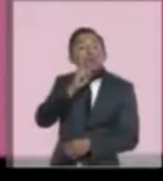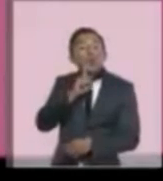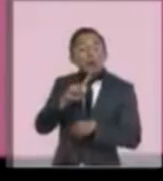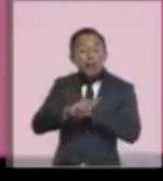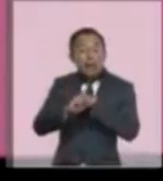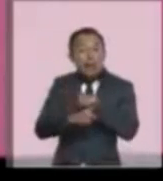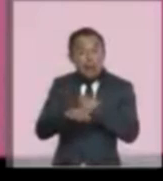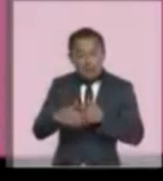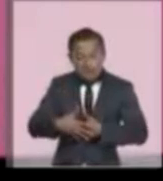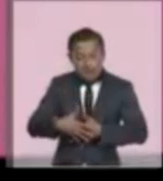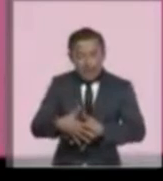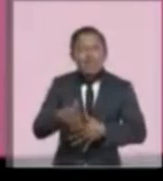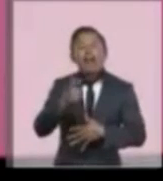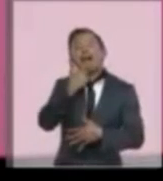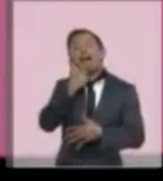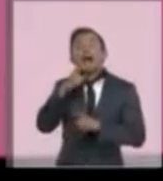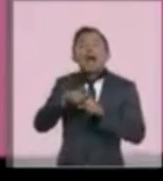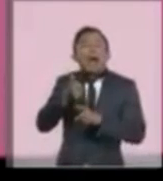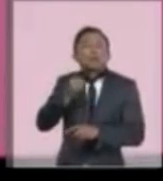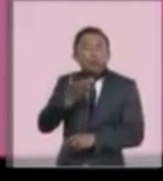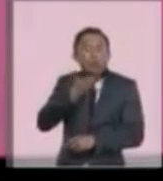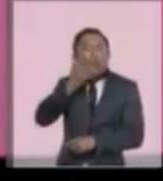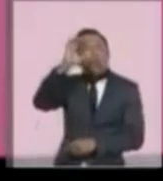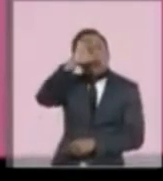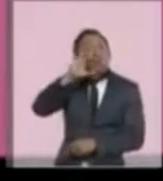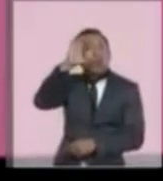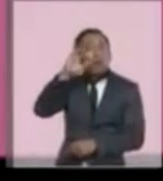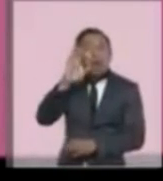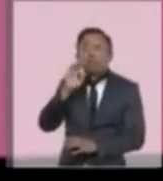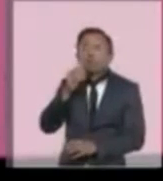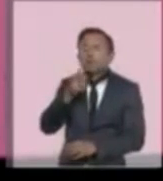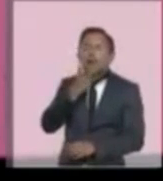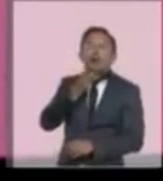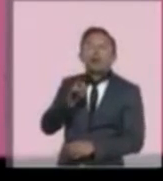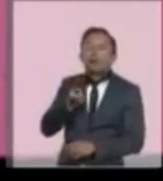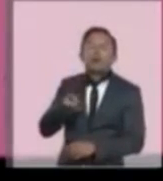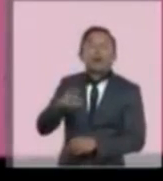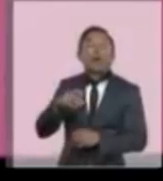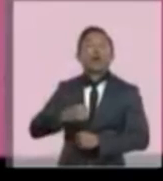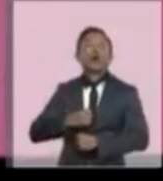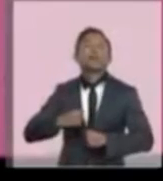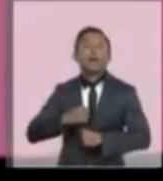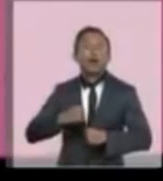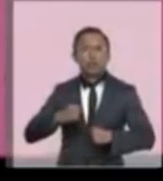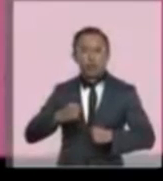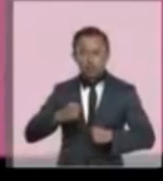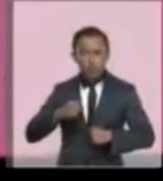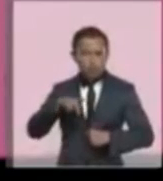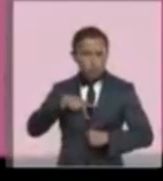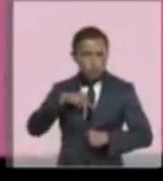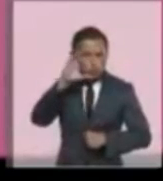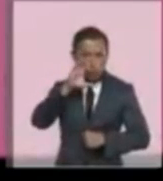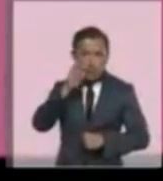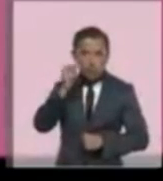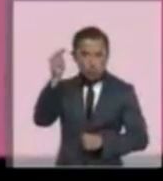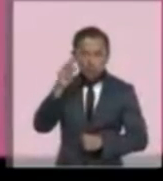la comisión que me dieron, la recomendación que me hizo la Comisión de Derechos Humanos. Pedí disculpas respecto a eso. No fue mi intención ofender a nadie. No lo